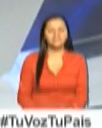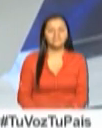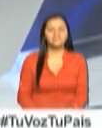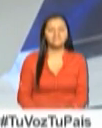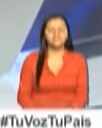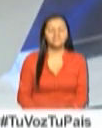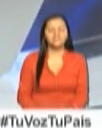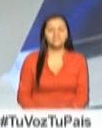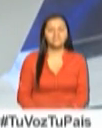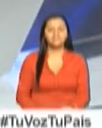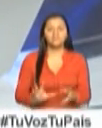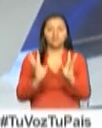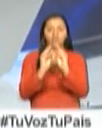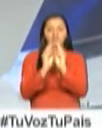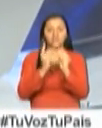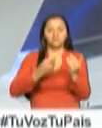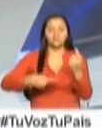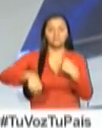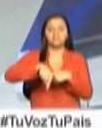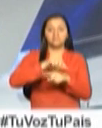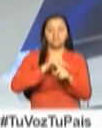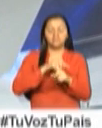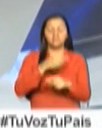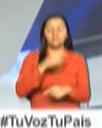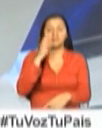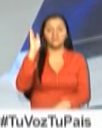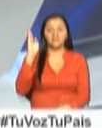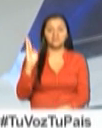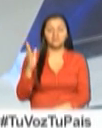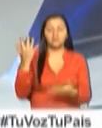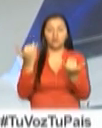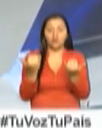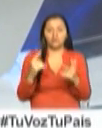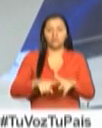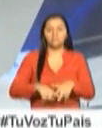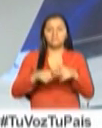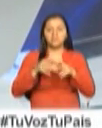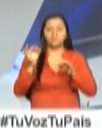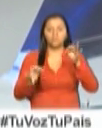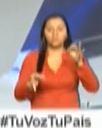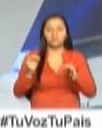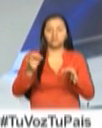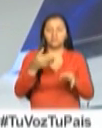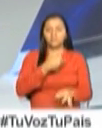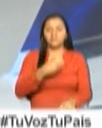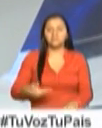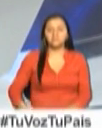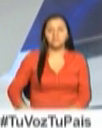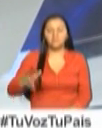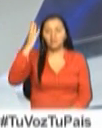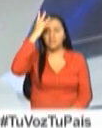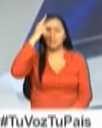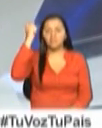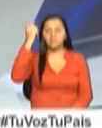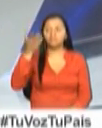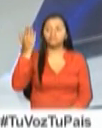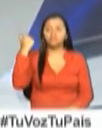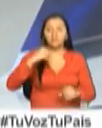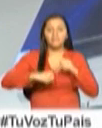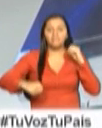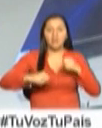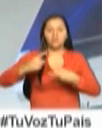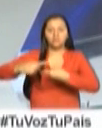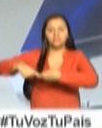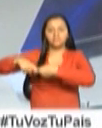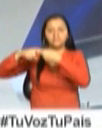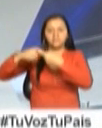El Senado de Brasil decide el destino de la presidenta Dilma Rousseff, suspendida de su cargo desde mayo pasado. En esta fase final del